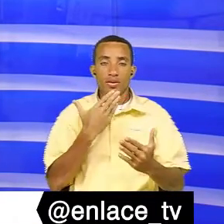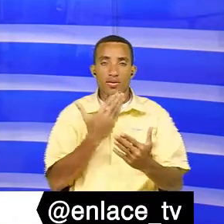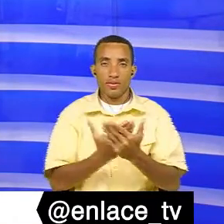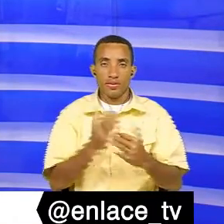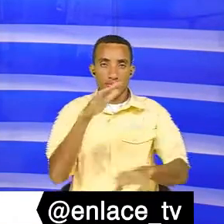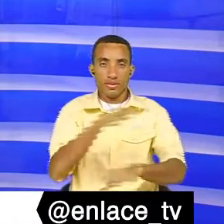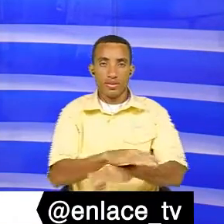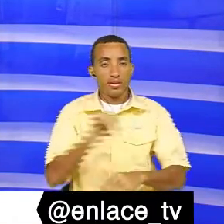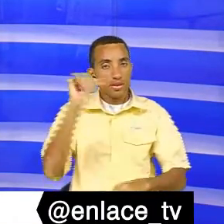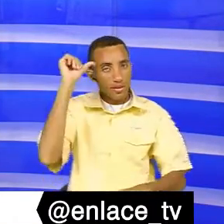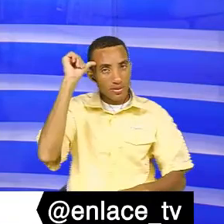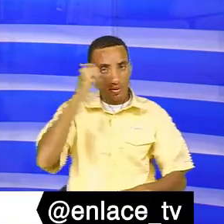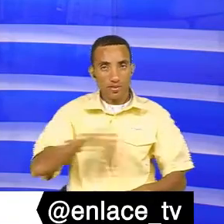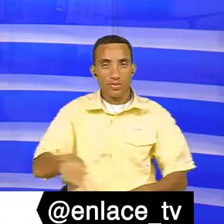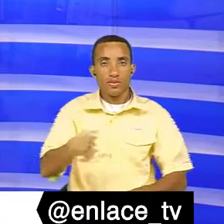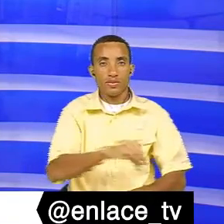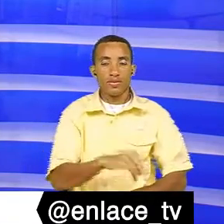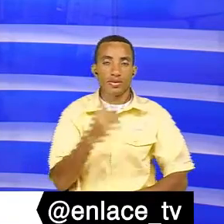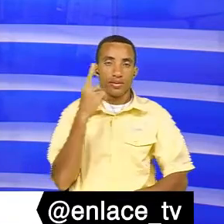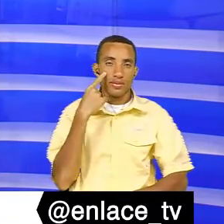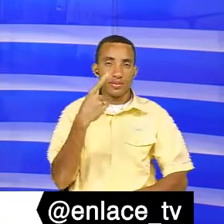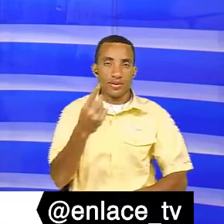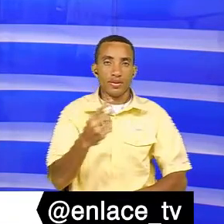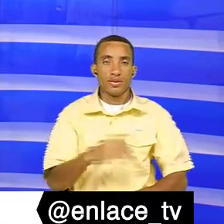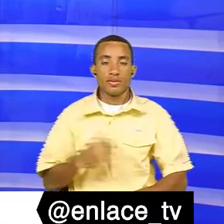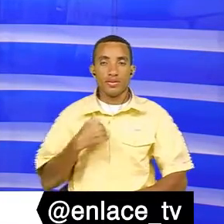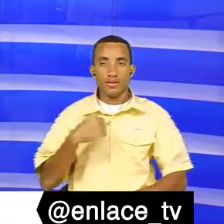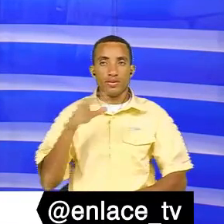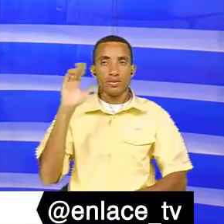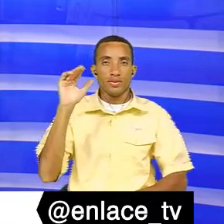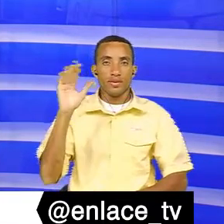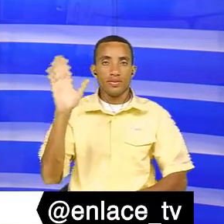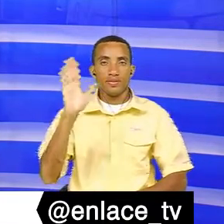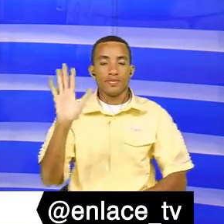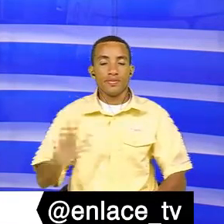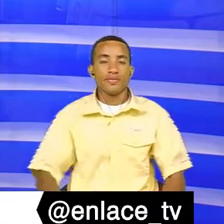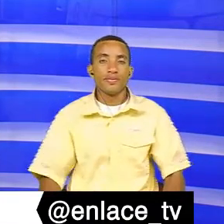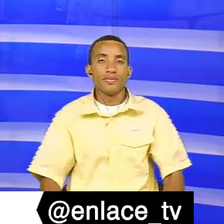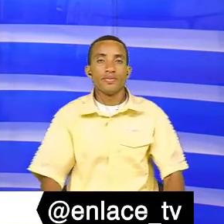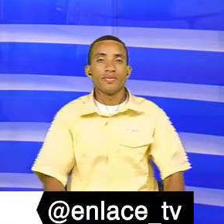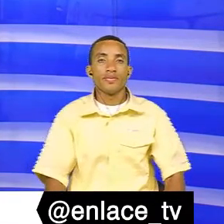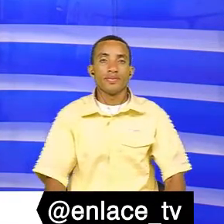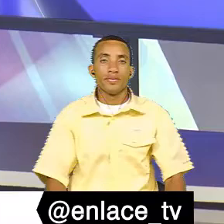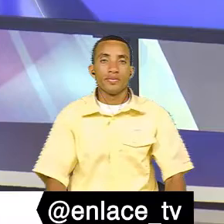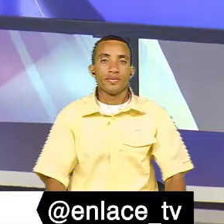tarde, pero recuerden, barranqueños, que ustedes quedan en la mira. Yo me despido como siempre. Chao, chao.